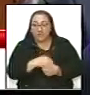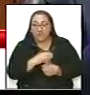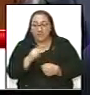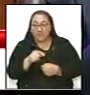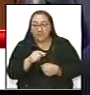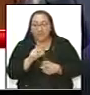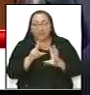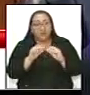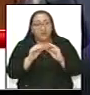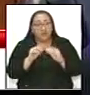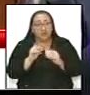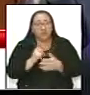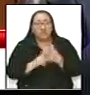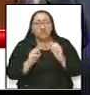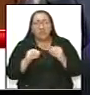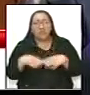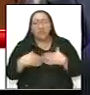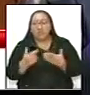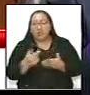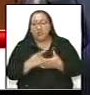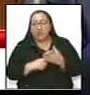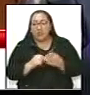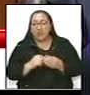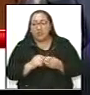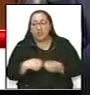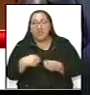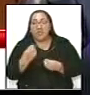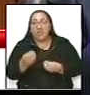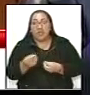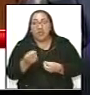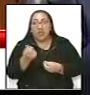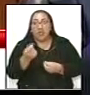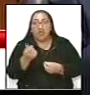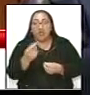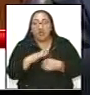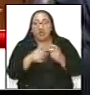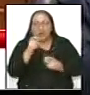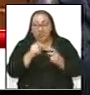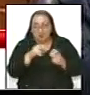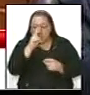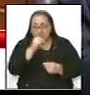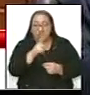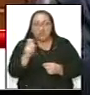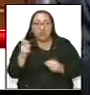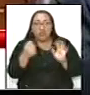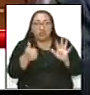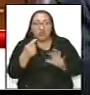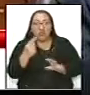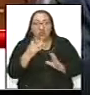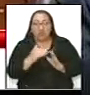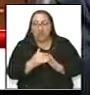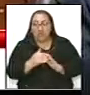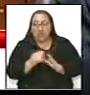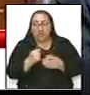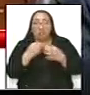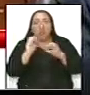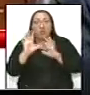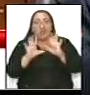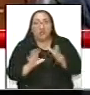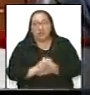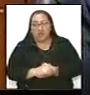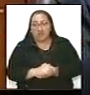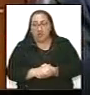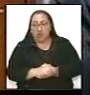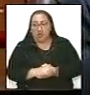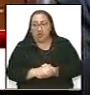estábamos cuestionando que cómo era posible que se destine con plata de todos los peruanos 161 millones en publicidad.